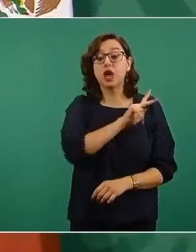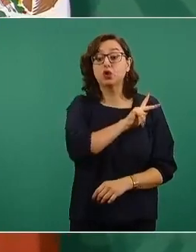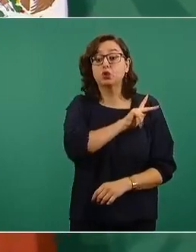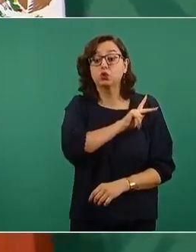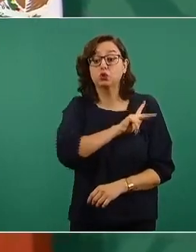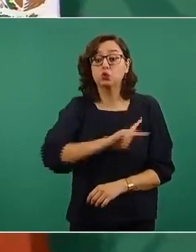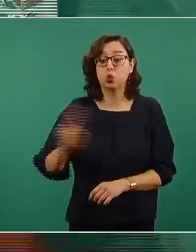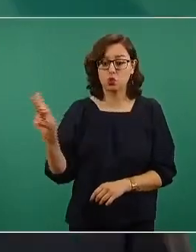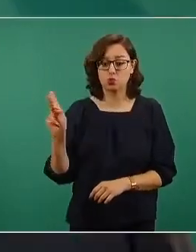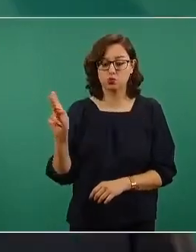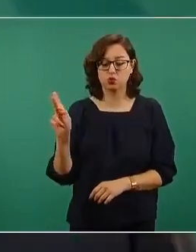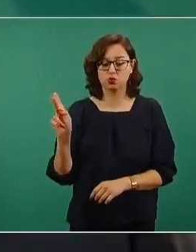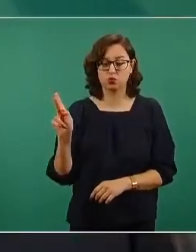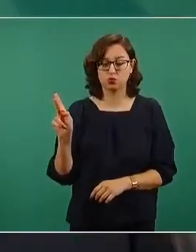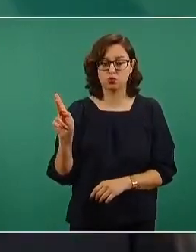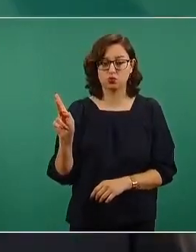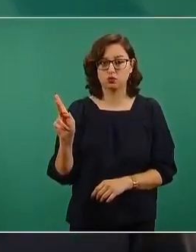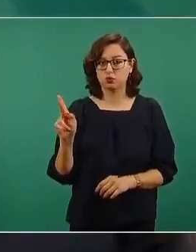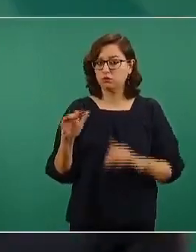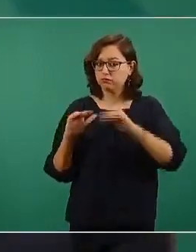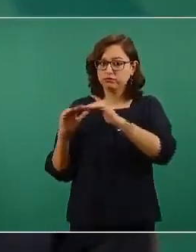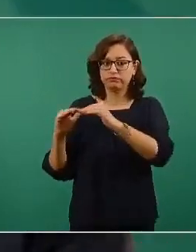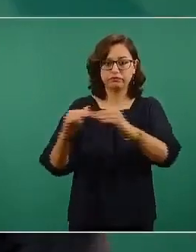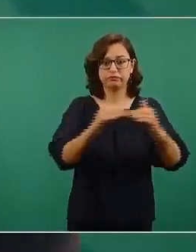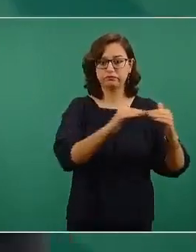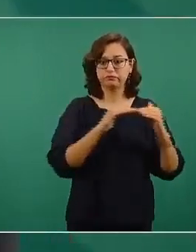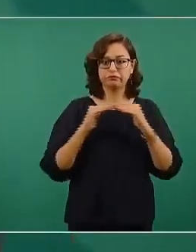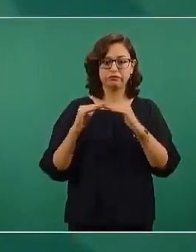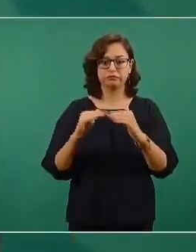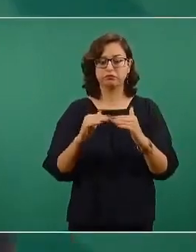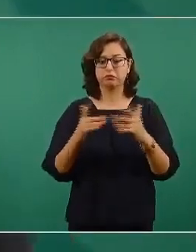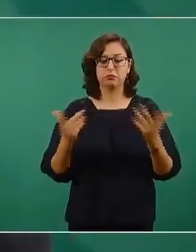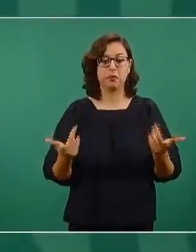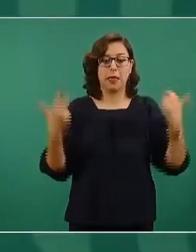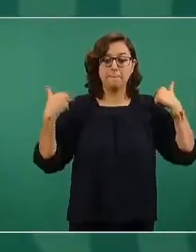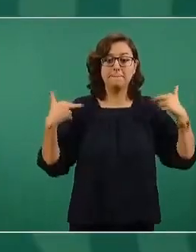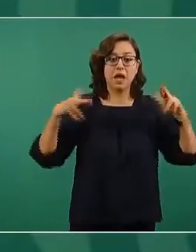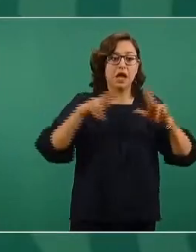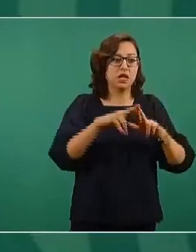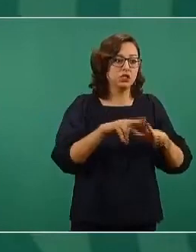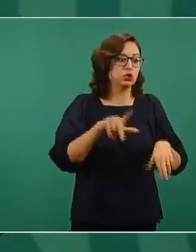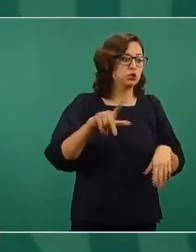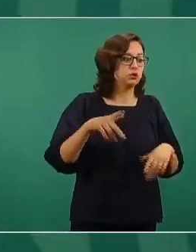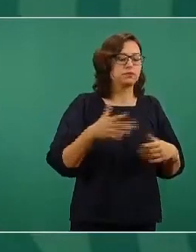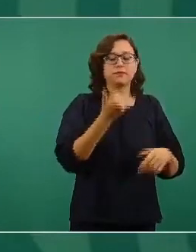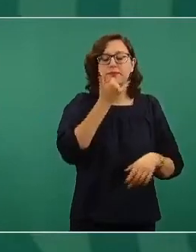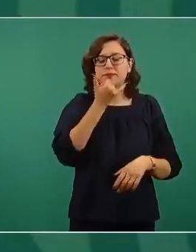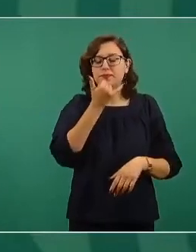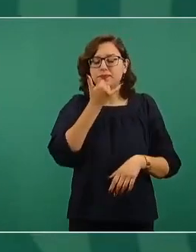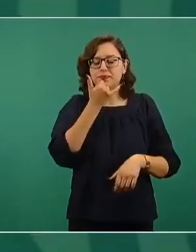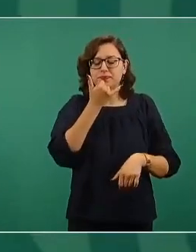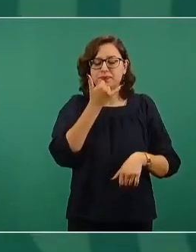No interesa que los médicos estén en hospitales privados